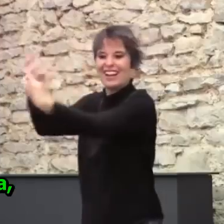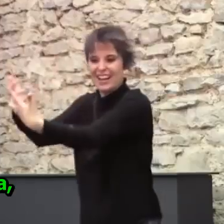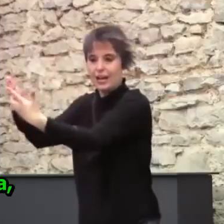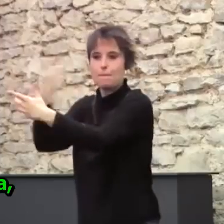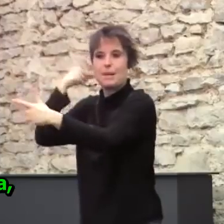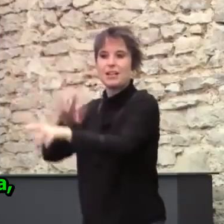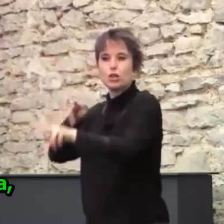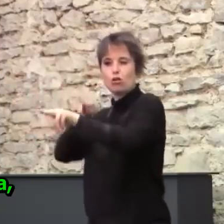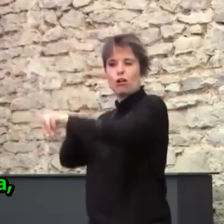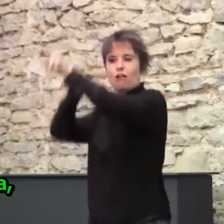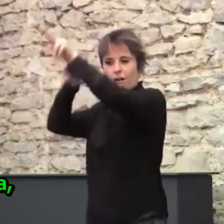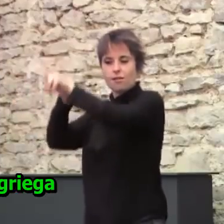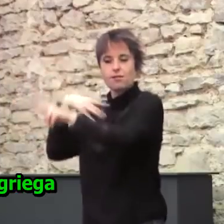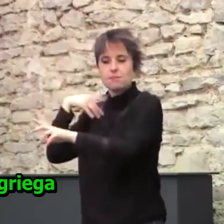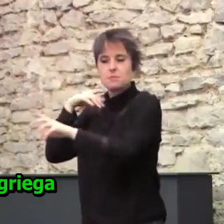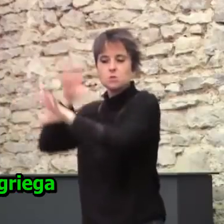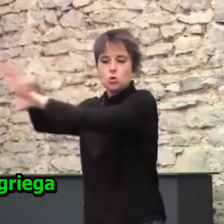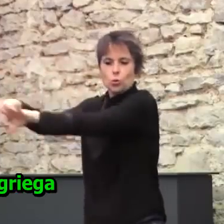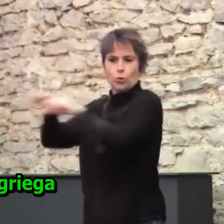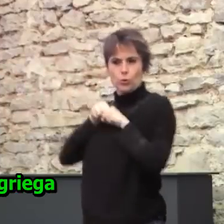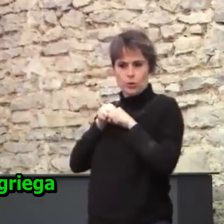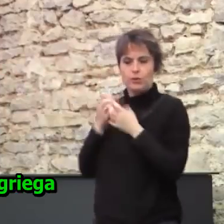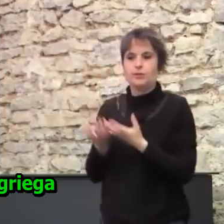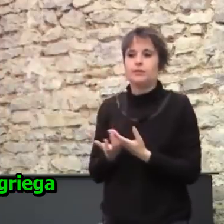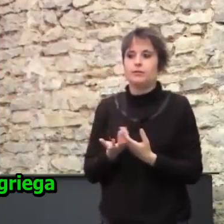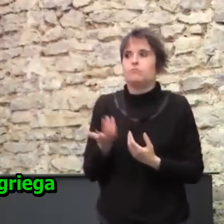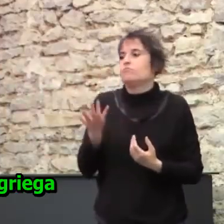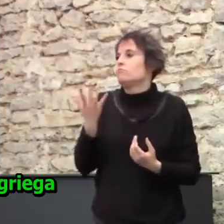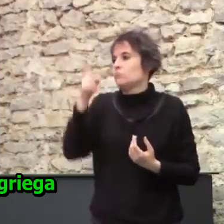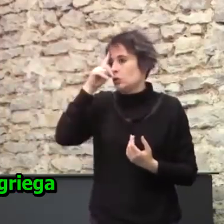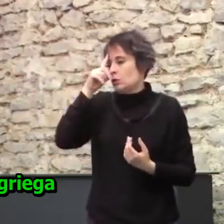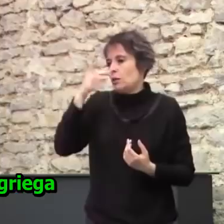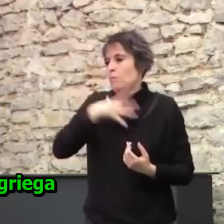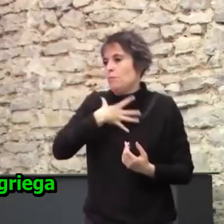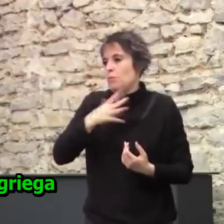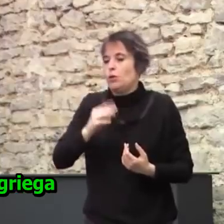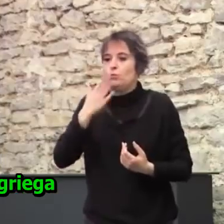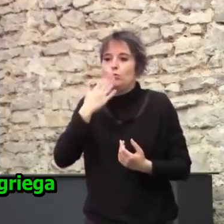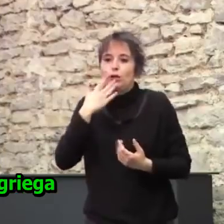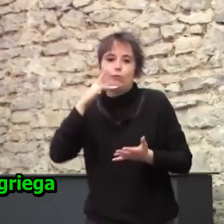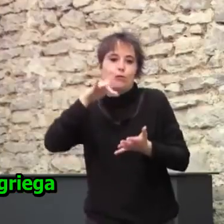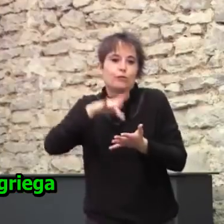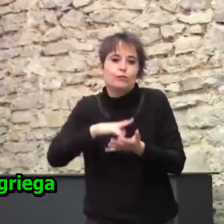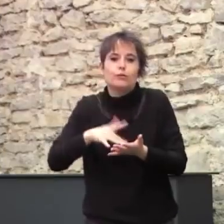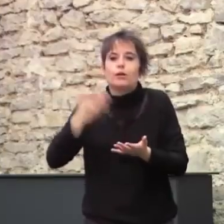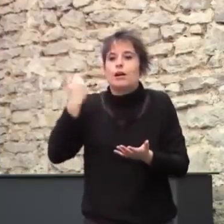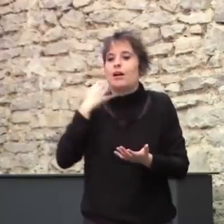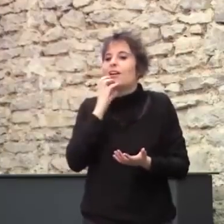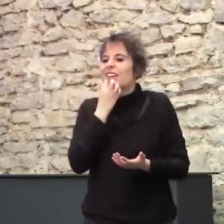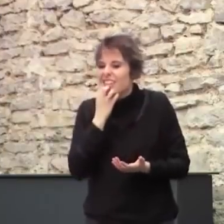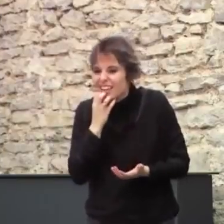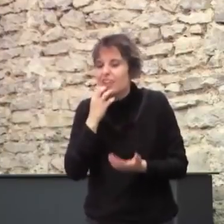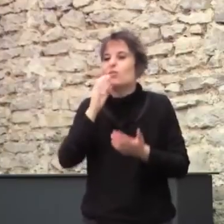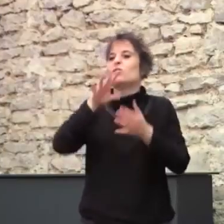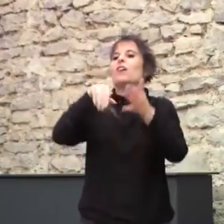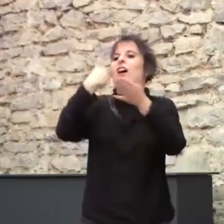caza, en la depredación, ¿no? Y lo podemos ver, pues, no sé, desde la cosmogonía griega hasta nuestros días, en la